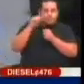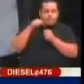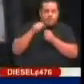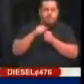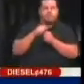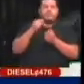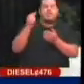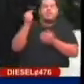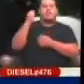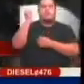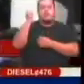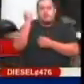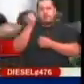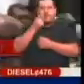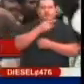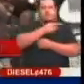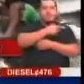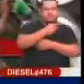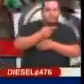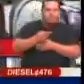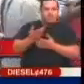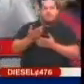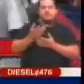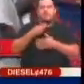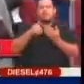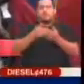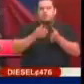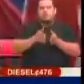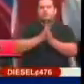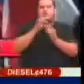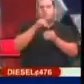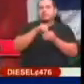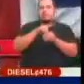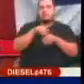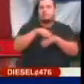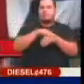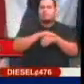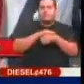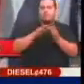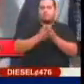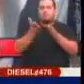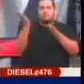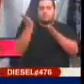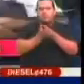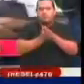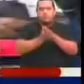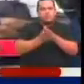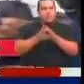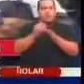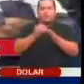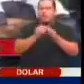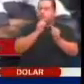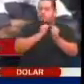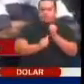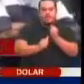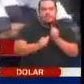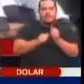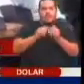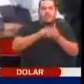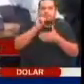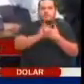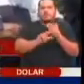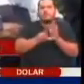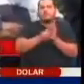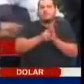Guanacaste, Golfo de Nicoya y el Pacífico Sur. Ellos le pidieron a los diputados que archiven el proyecto de ley que busca reinstaurar la pesca de arrastre en Costa